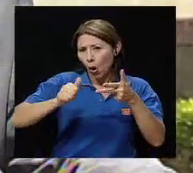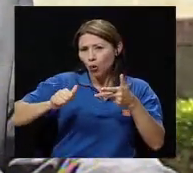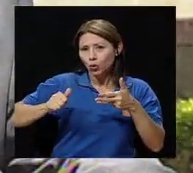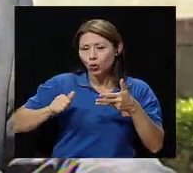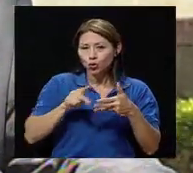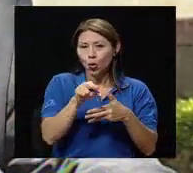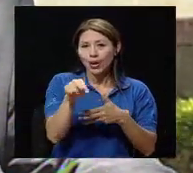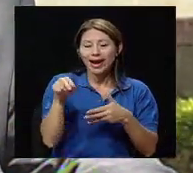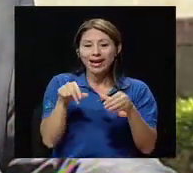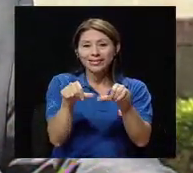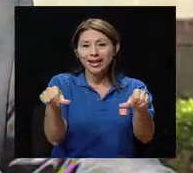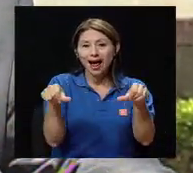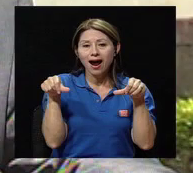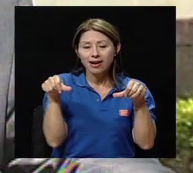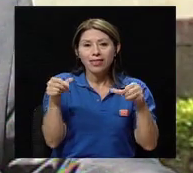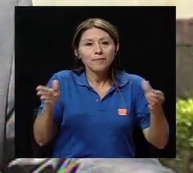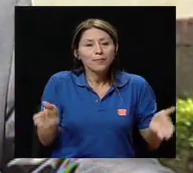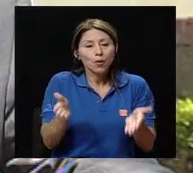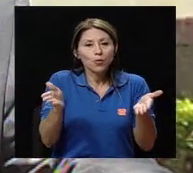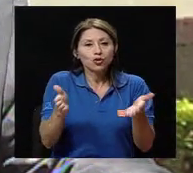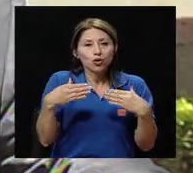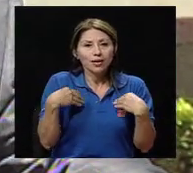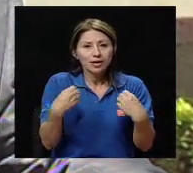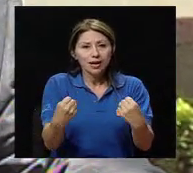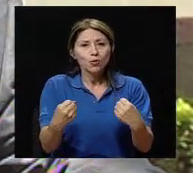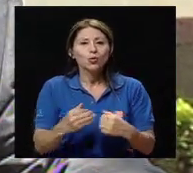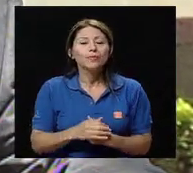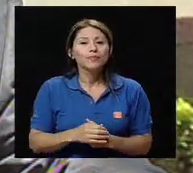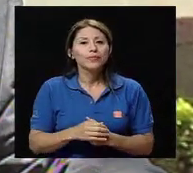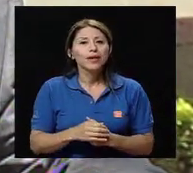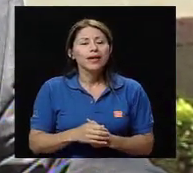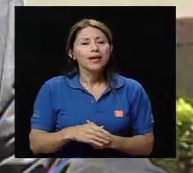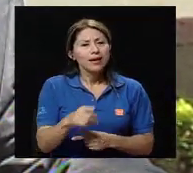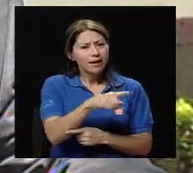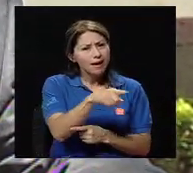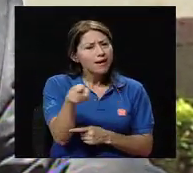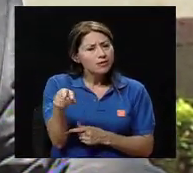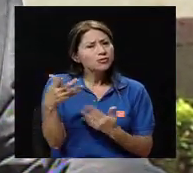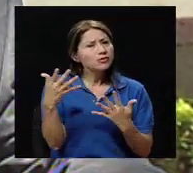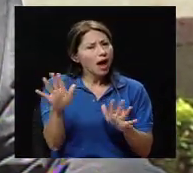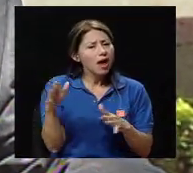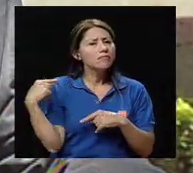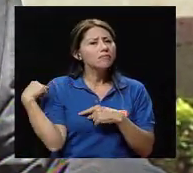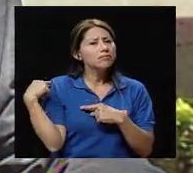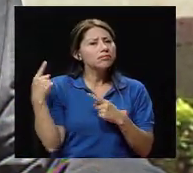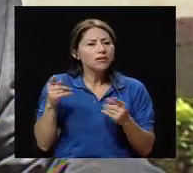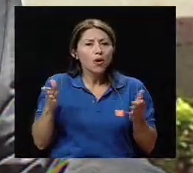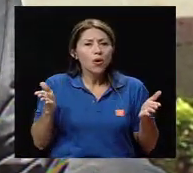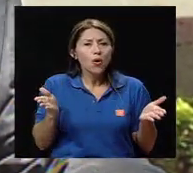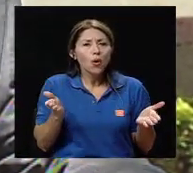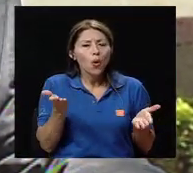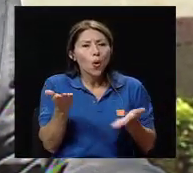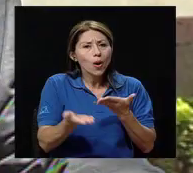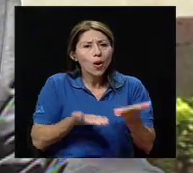colegas del área de promoción de la salud, que nos han venido colaborando